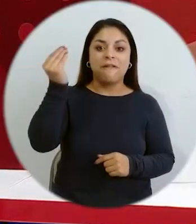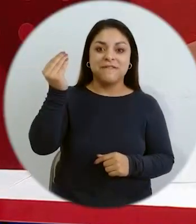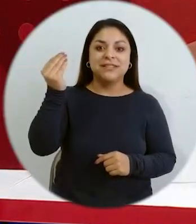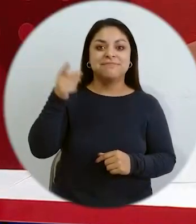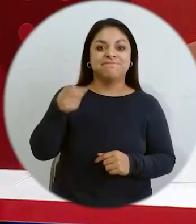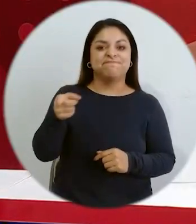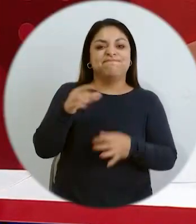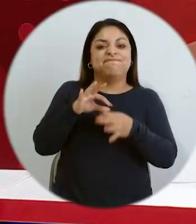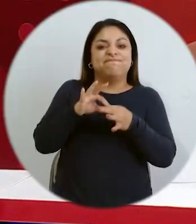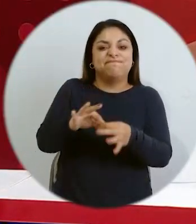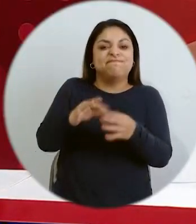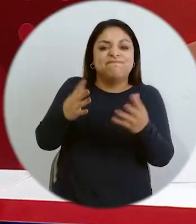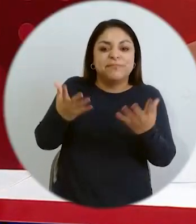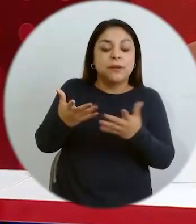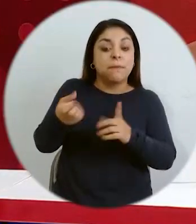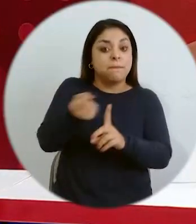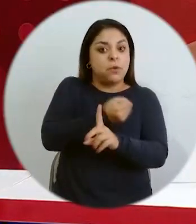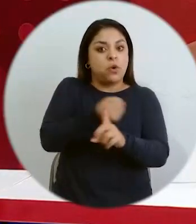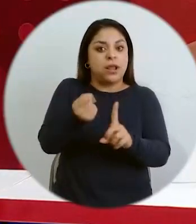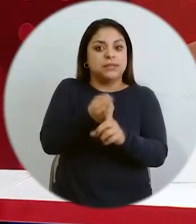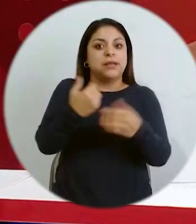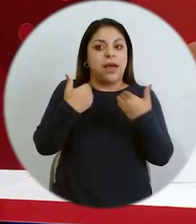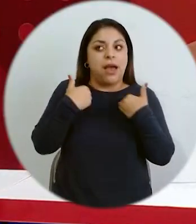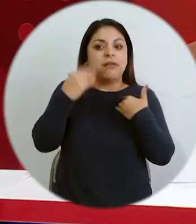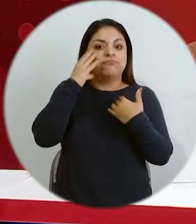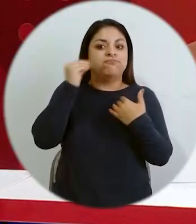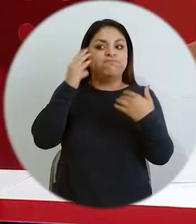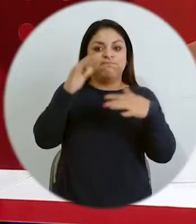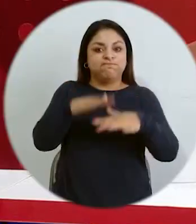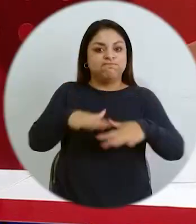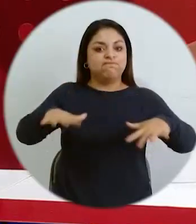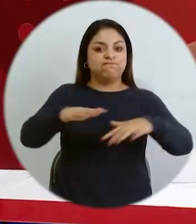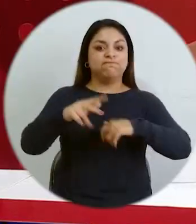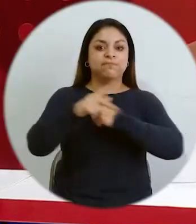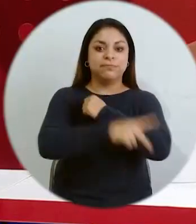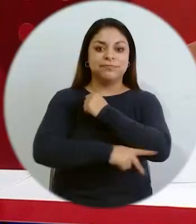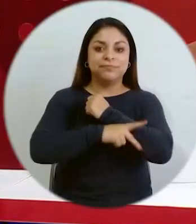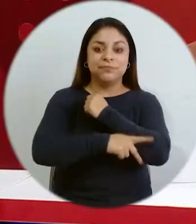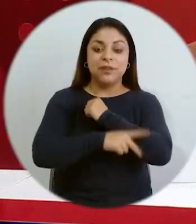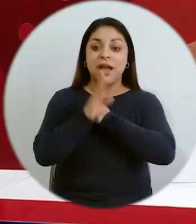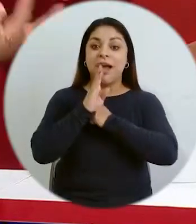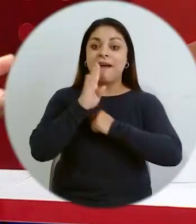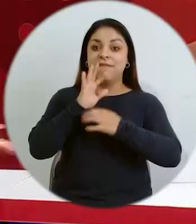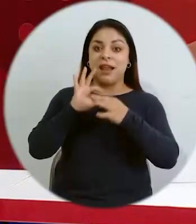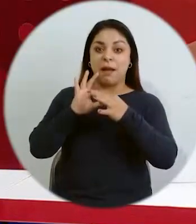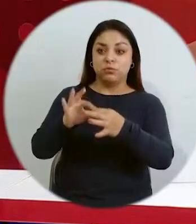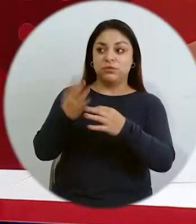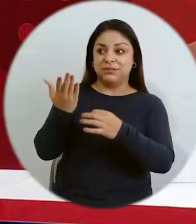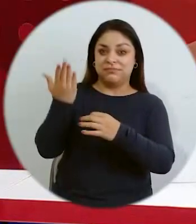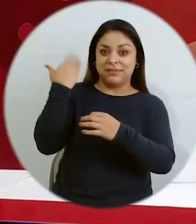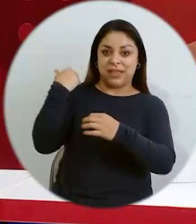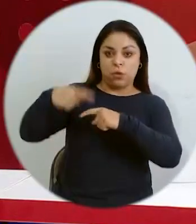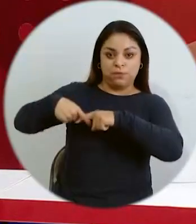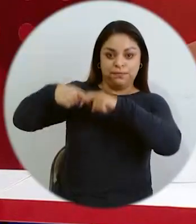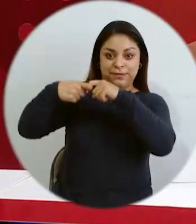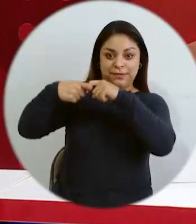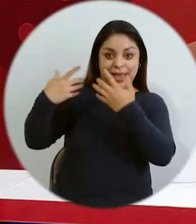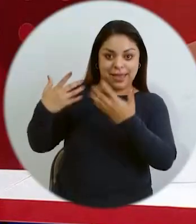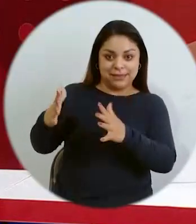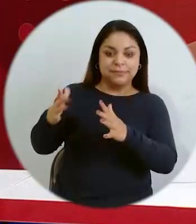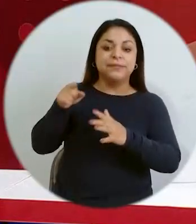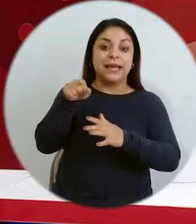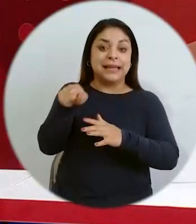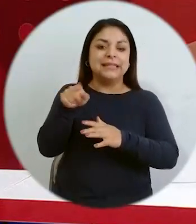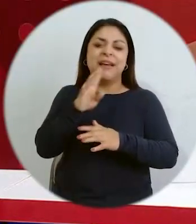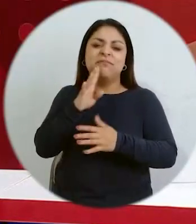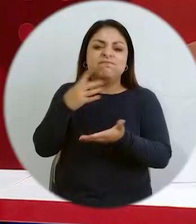niños y adolescentes la violencia que estamos experimentando en el país, que como mencionábamos en el bloque anterior, no